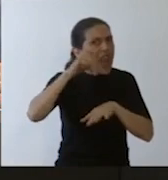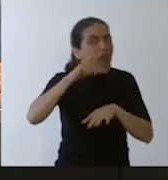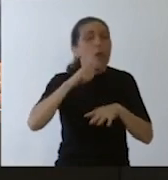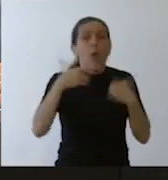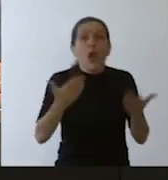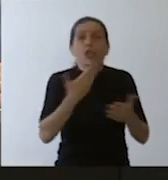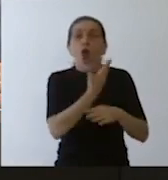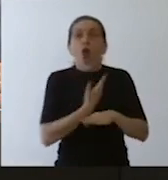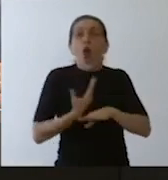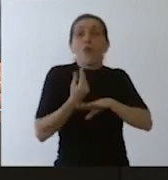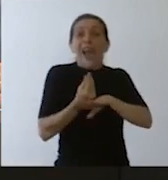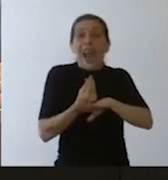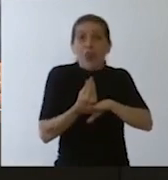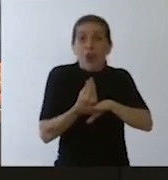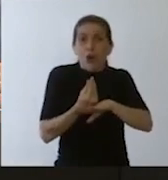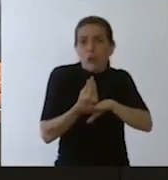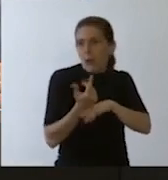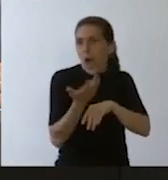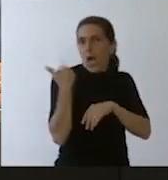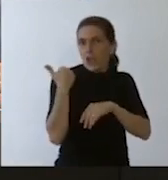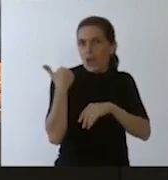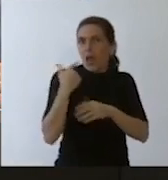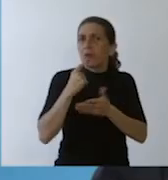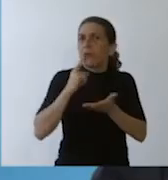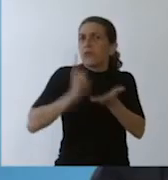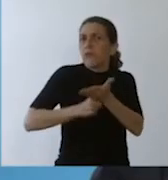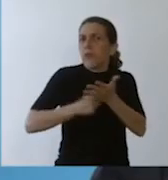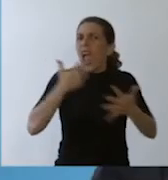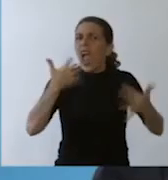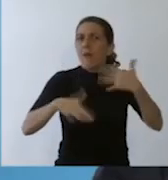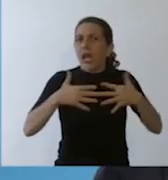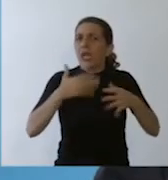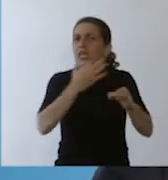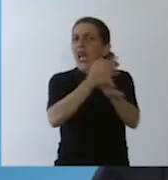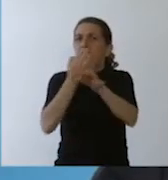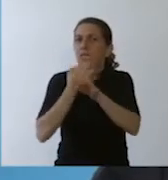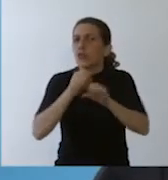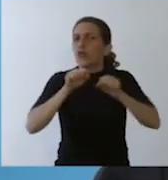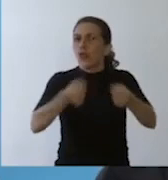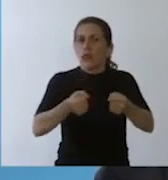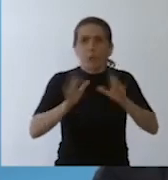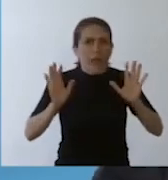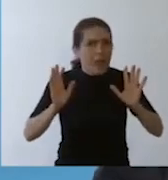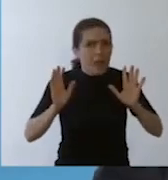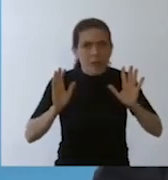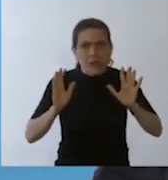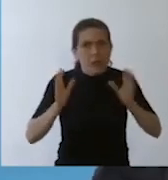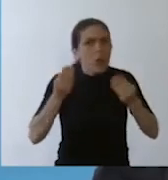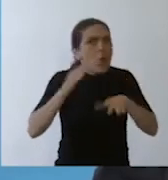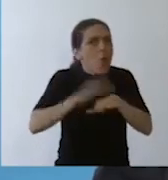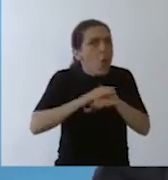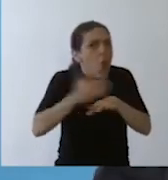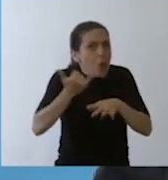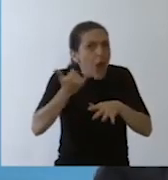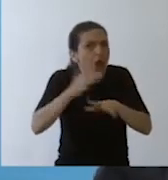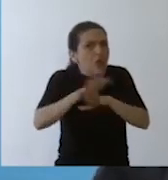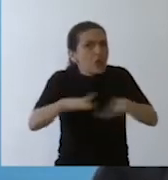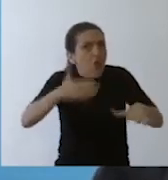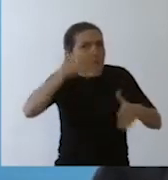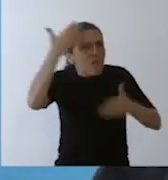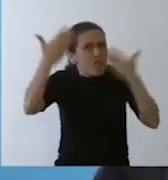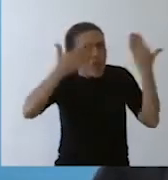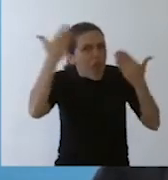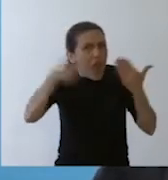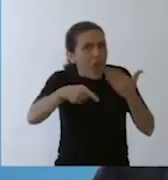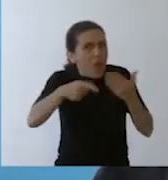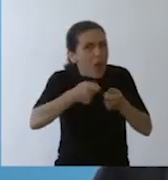gobernador ayer decretó la emergencia y suspensión de clases como consecuencia que había muchos chicos que estaban con fiebre y que